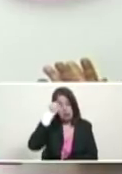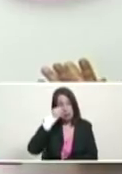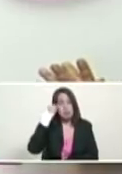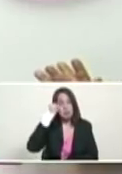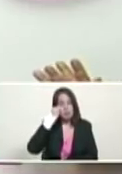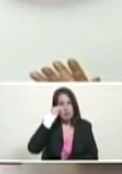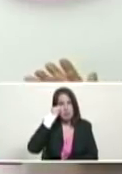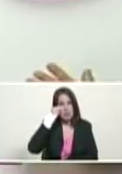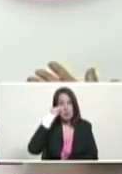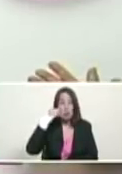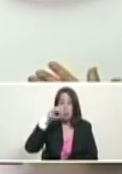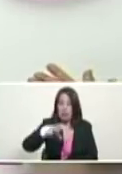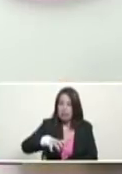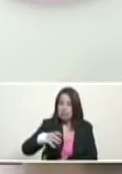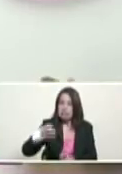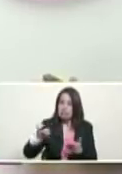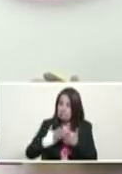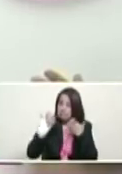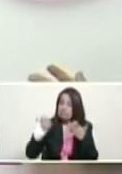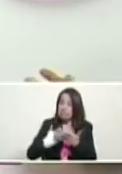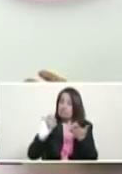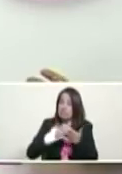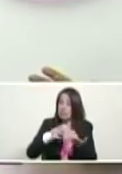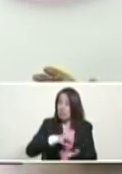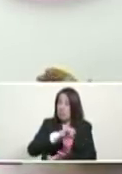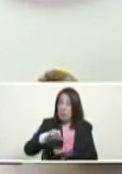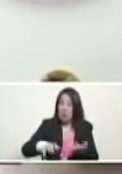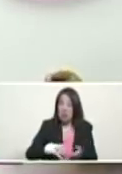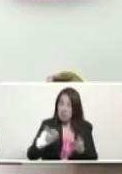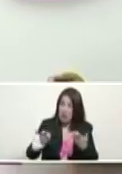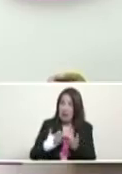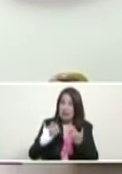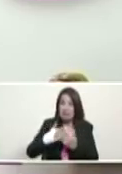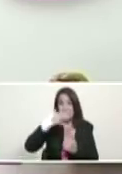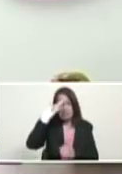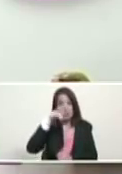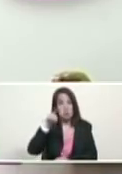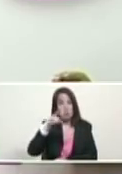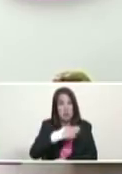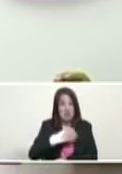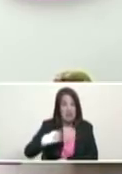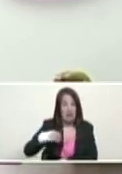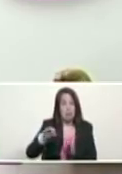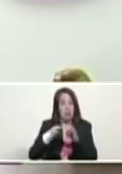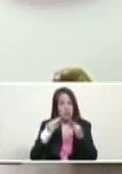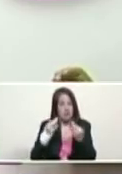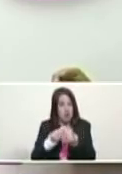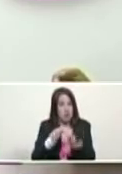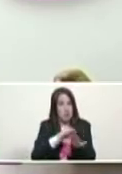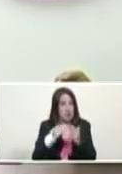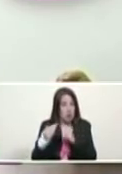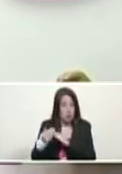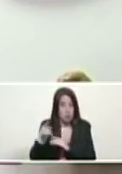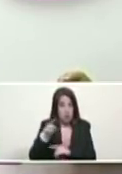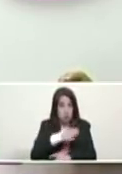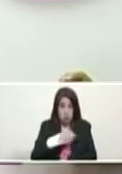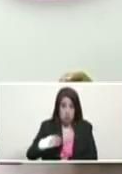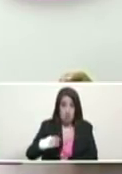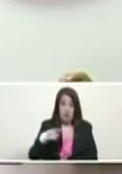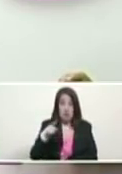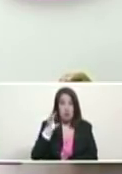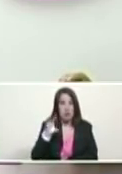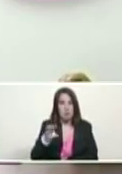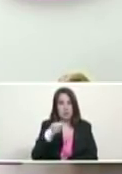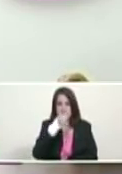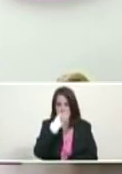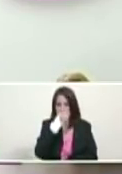Llevamos el país a una confrontación total de violencia y de guerra. Esto es lo que tú quieres para tu familia, para tu comunidad, para el país.